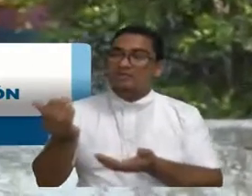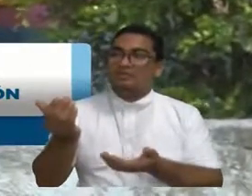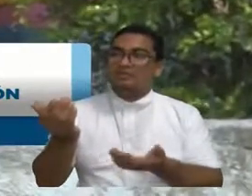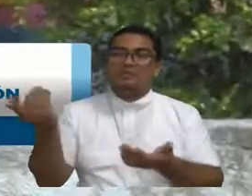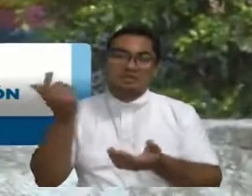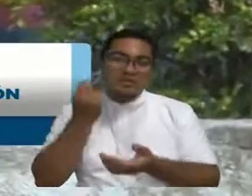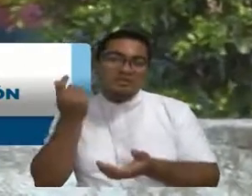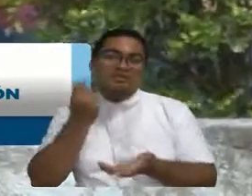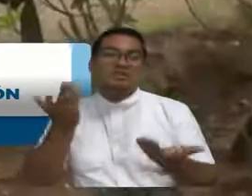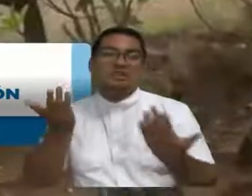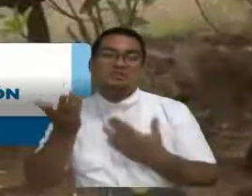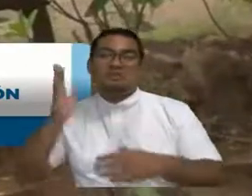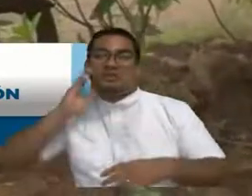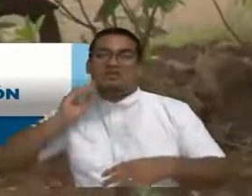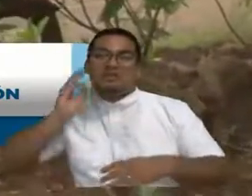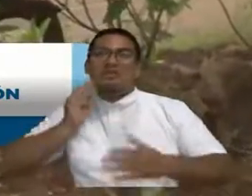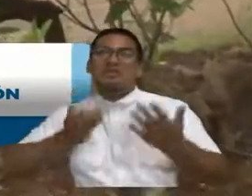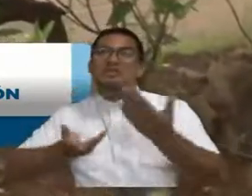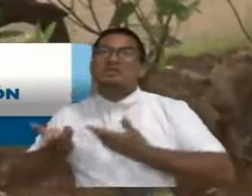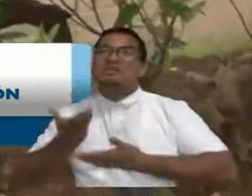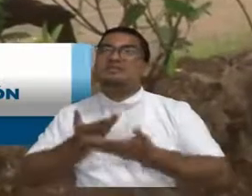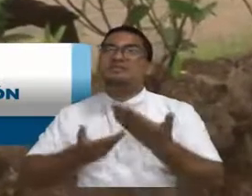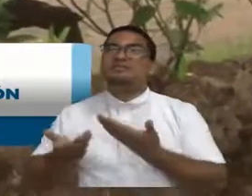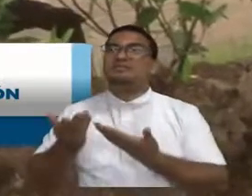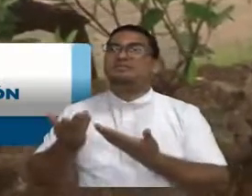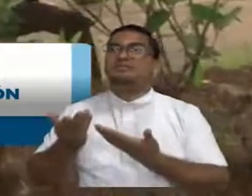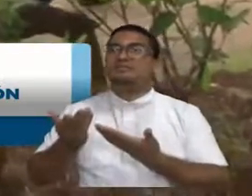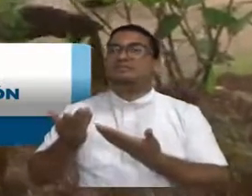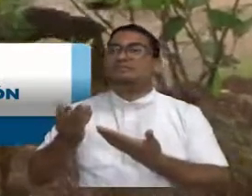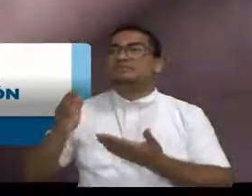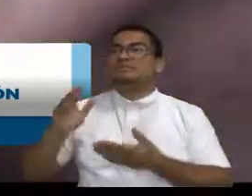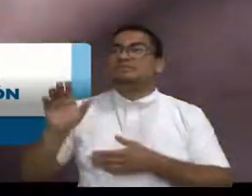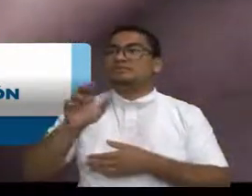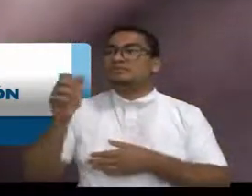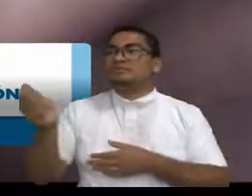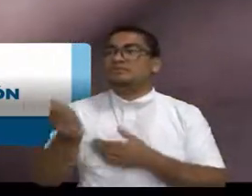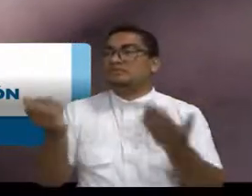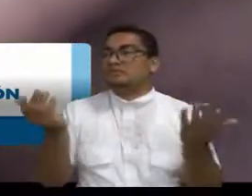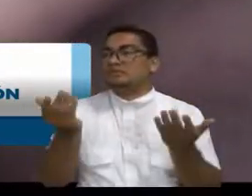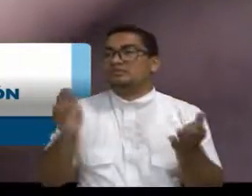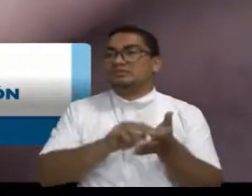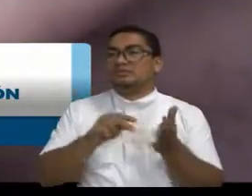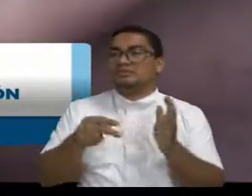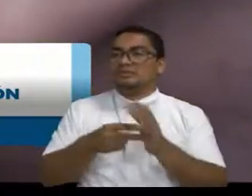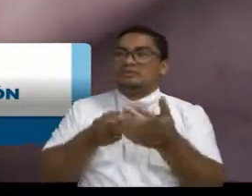su experiencia. Uh-huh. Lo otro es el